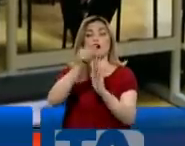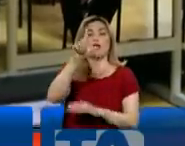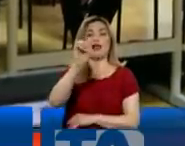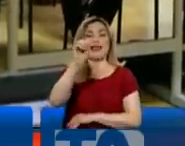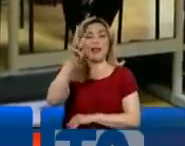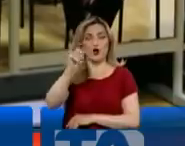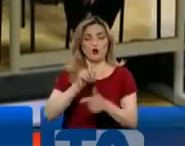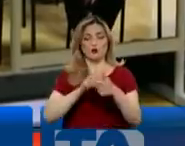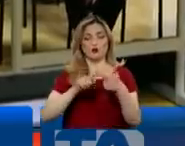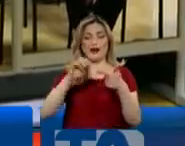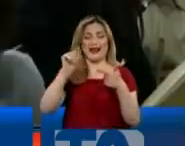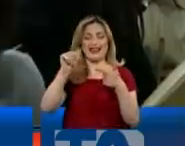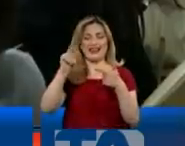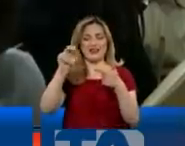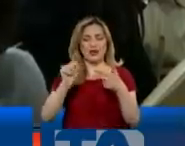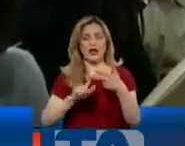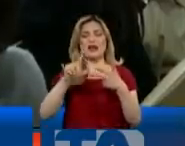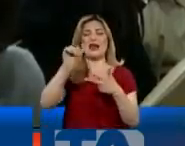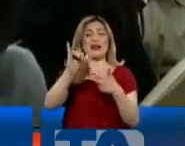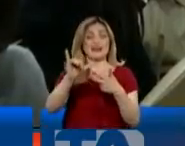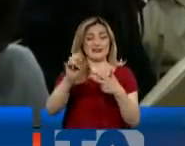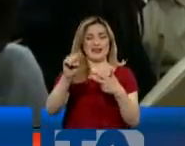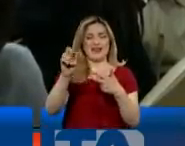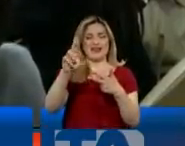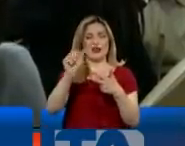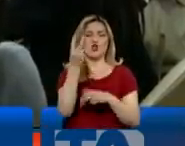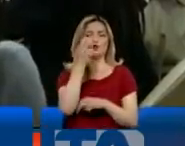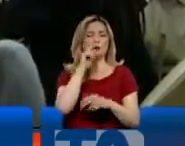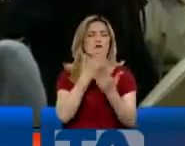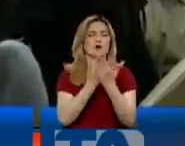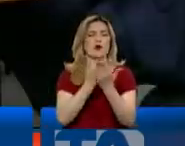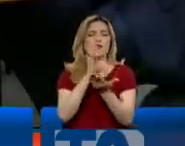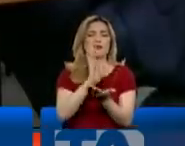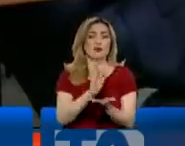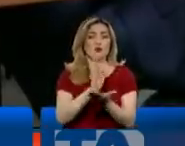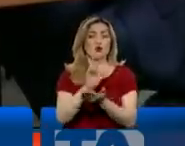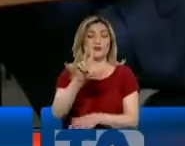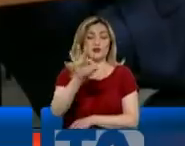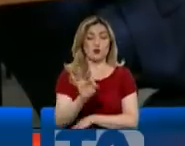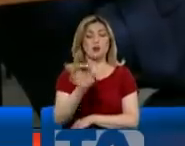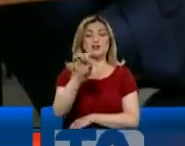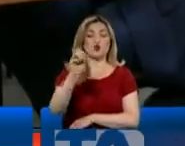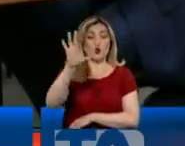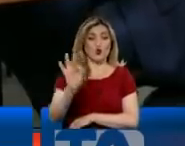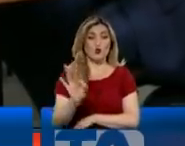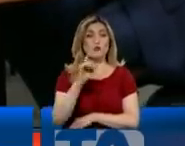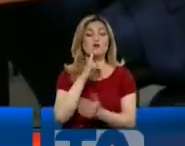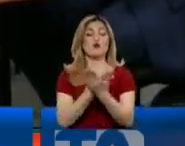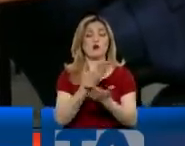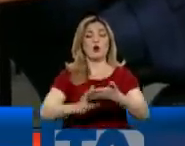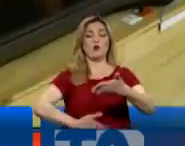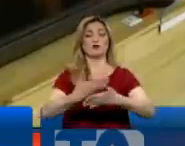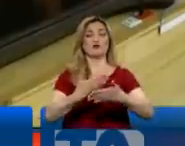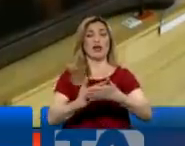josele hiedra 12 pericias 39 testimonios y 115 pruebas documentales para demostrar un supuesto perjuicio para el estado